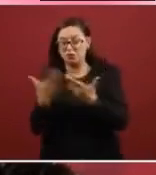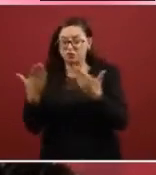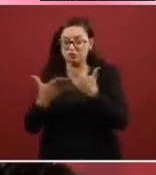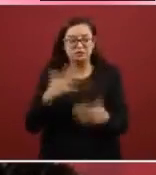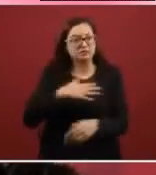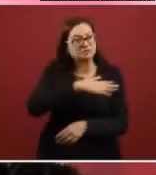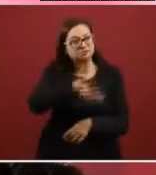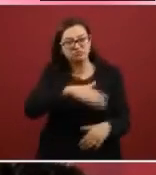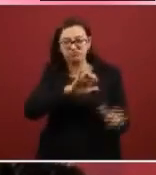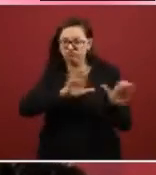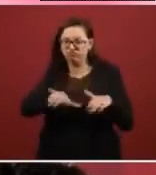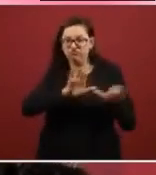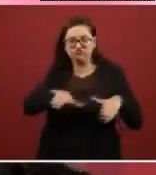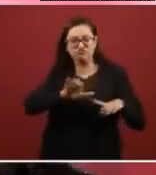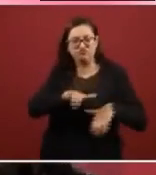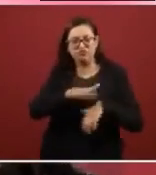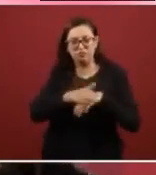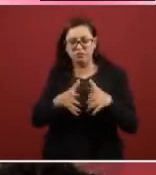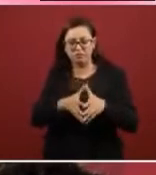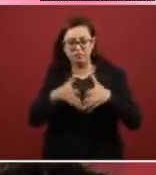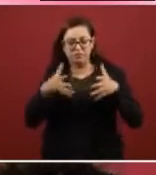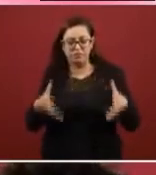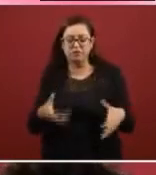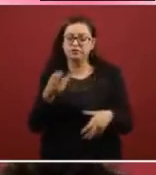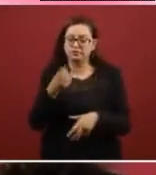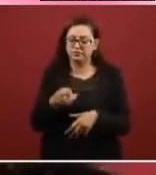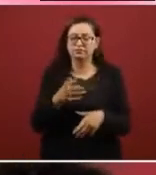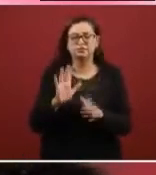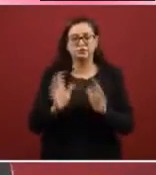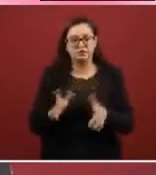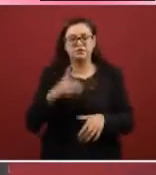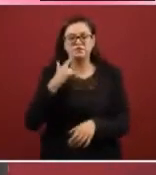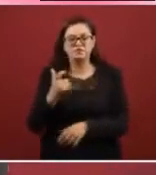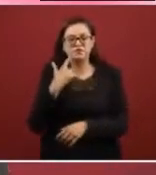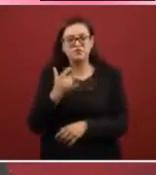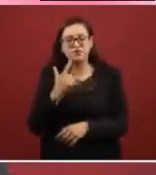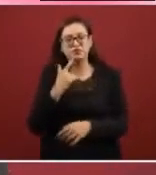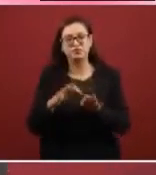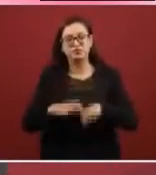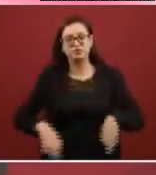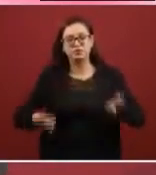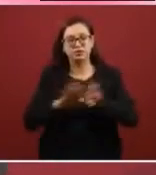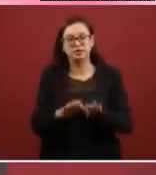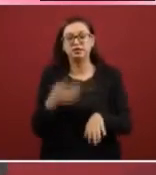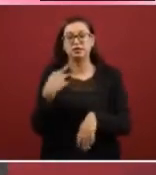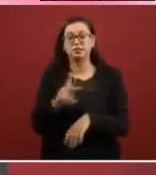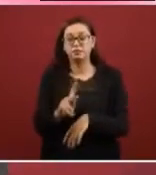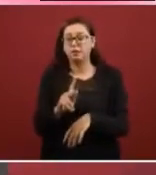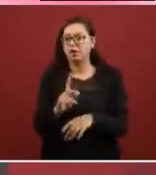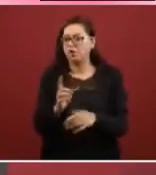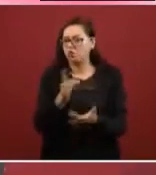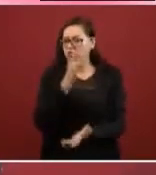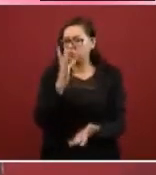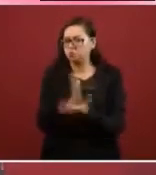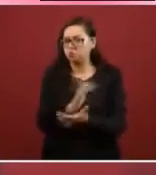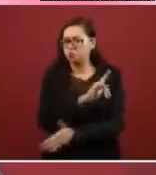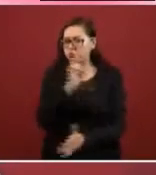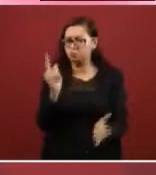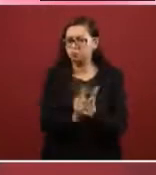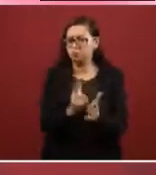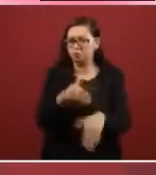del instituto es aplicar lo que dice la ley mexicana. To apply no the Mexican law. Más allá de la ley, it's